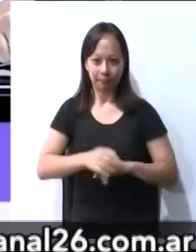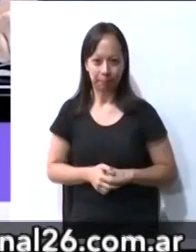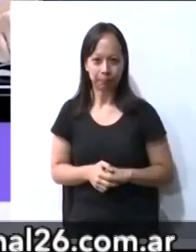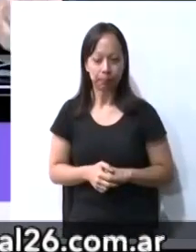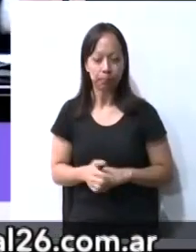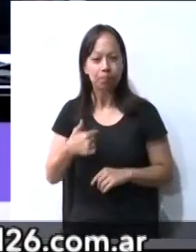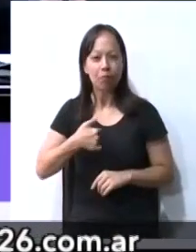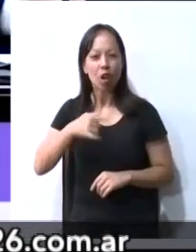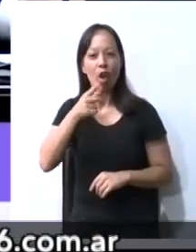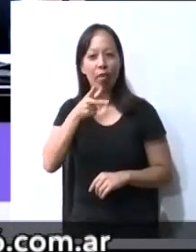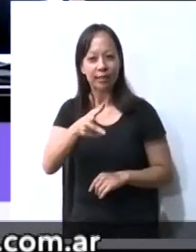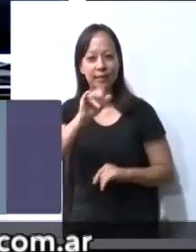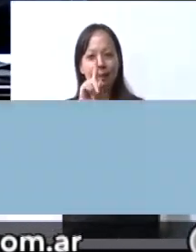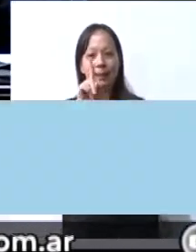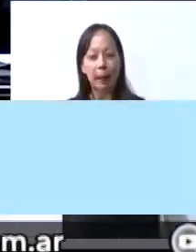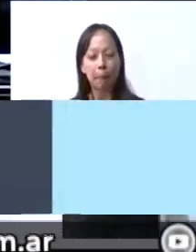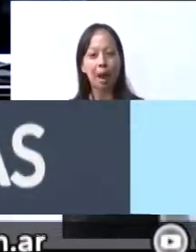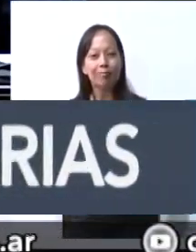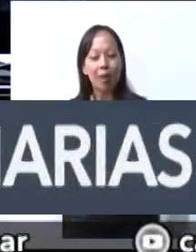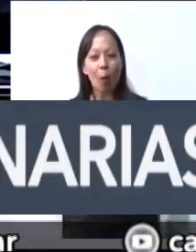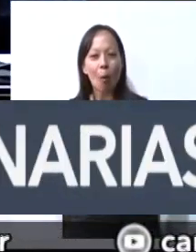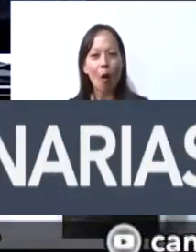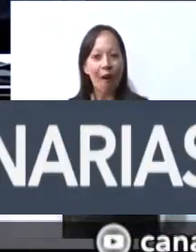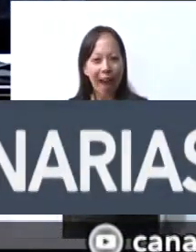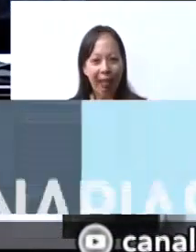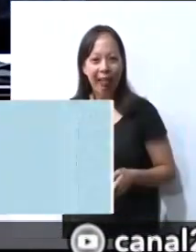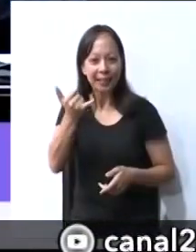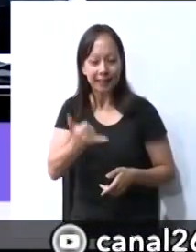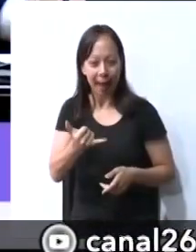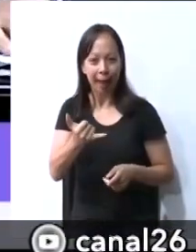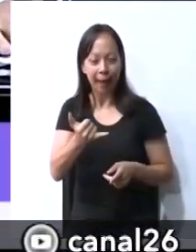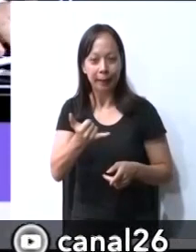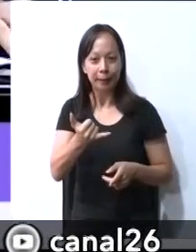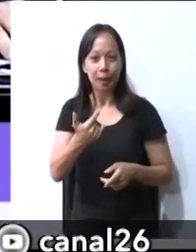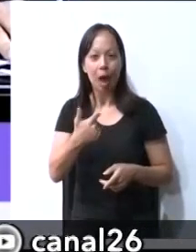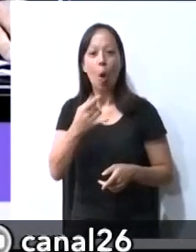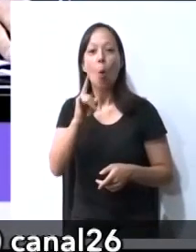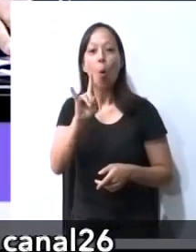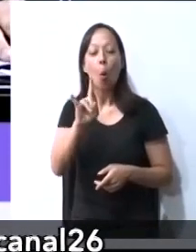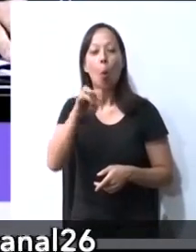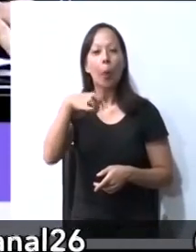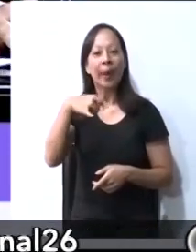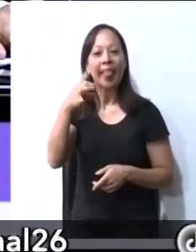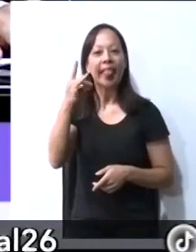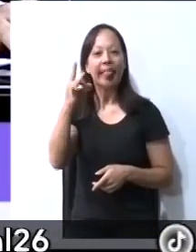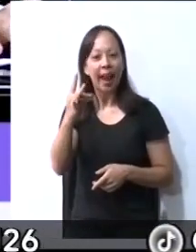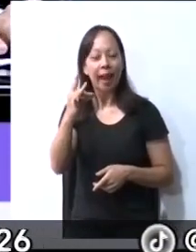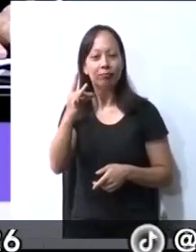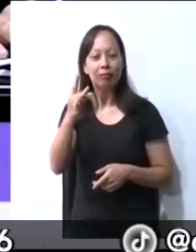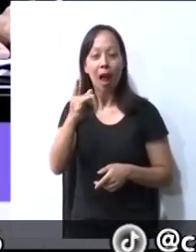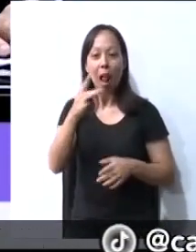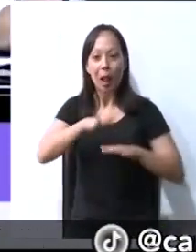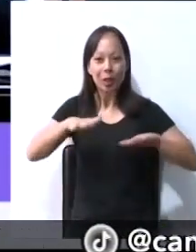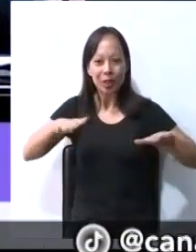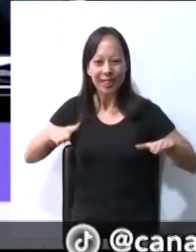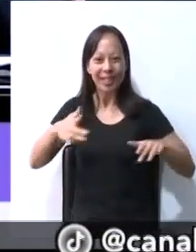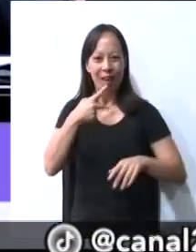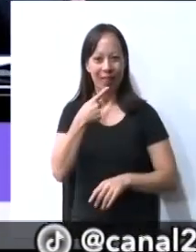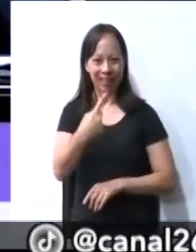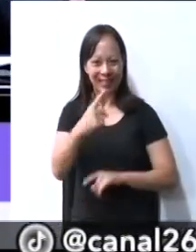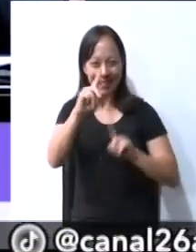Tengo que admitir que además del entusiasmo, este es mi UPD, como dicen ahora los chicos, me da un poco